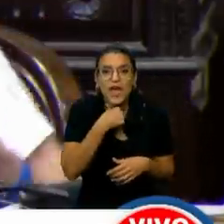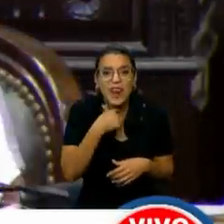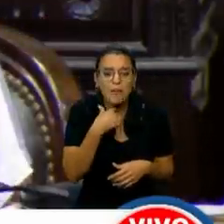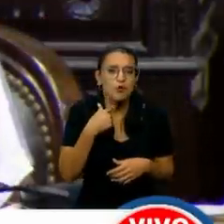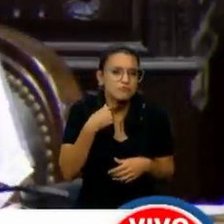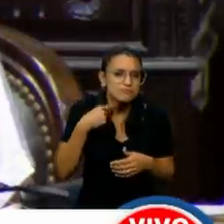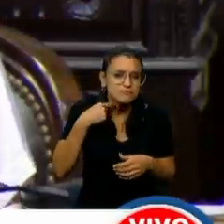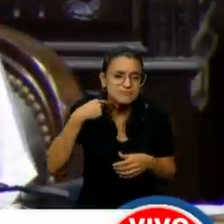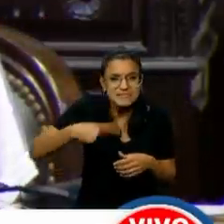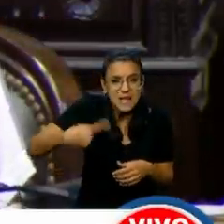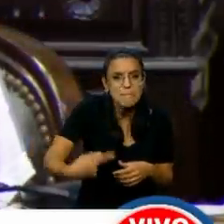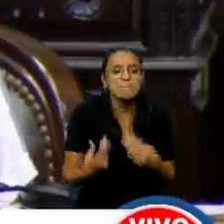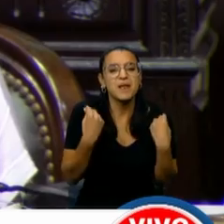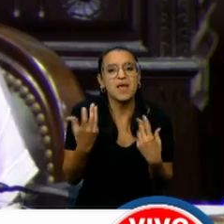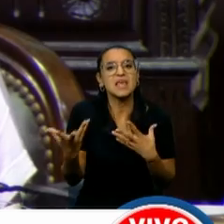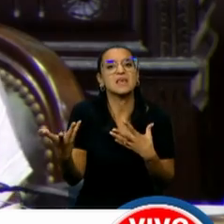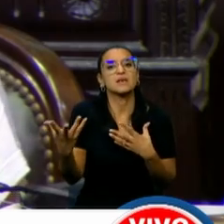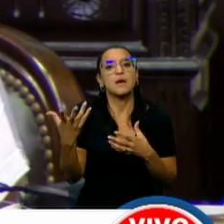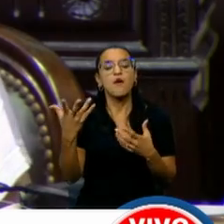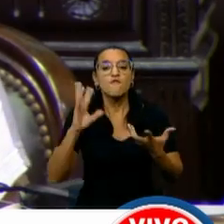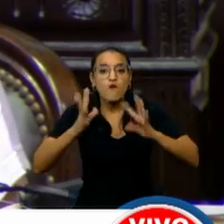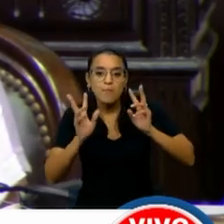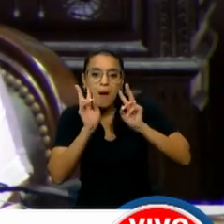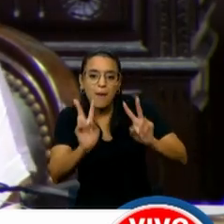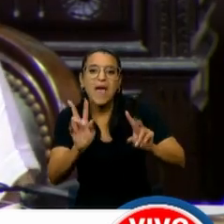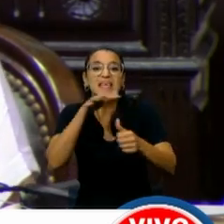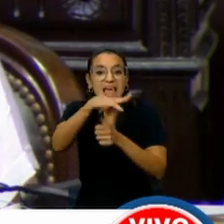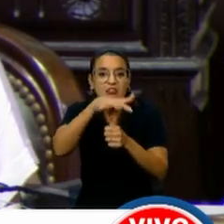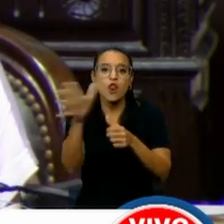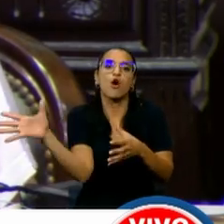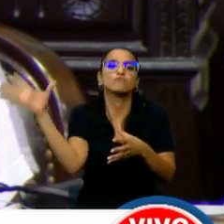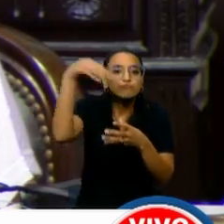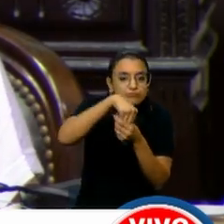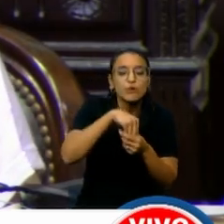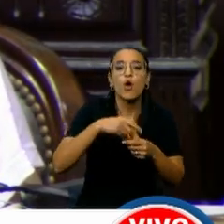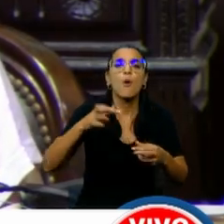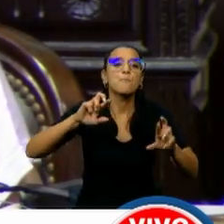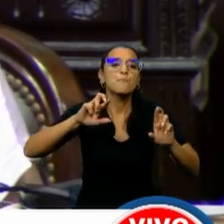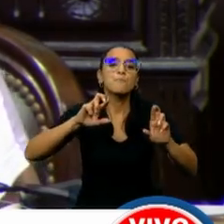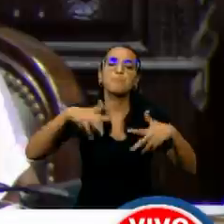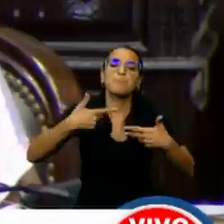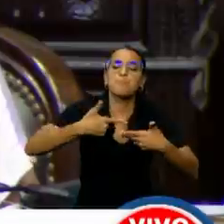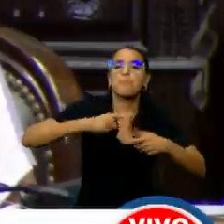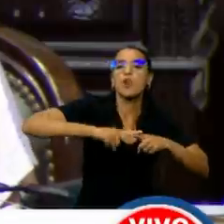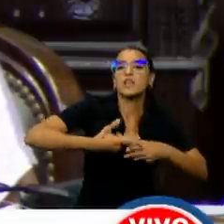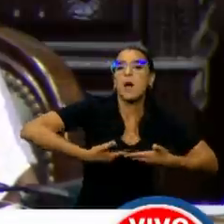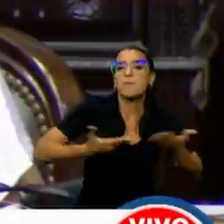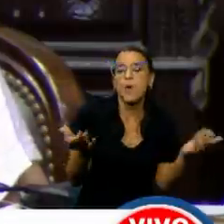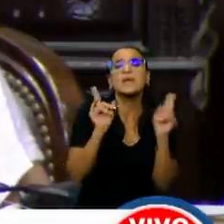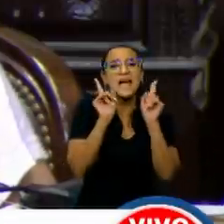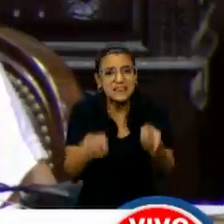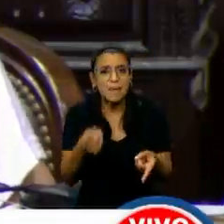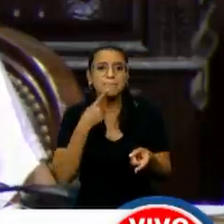permanentemente es que se incorpore la perspectiva de género en todas las políticas públicas y esto también incluye a las provincias ya los